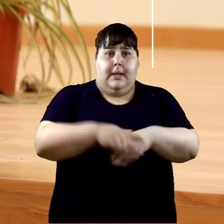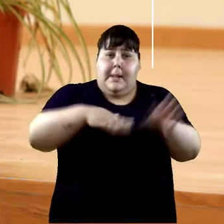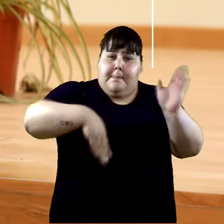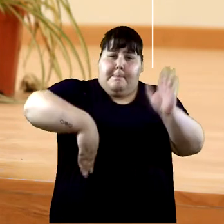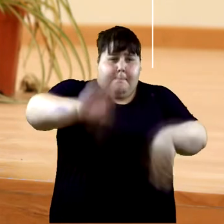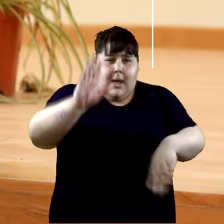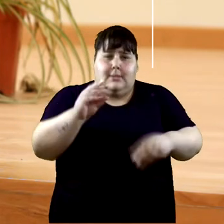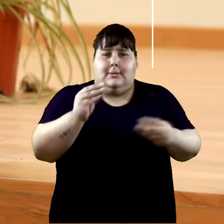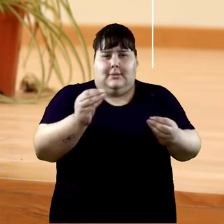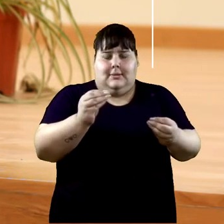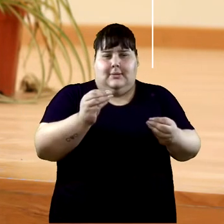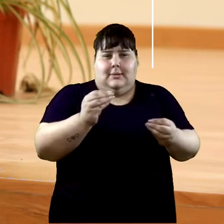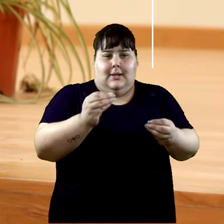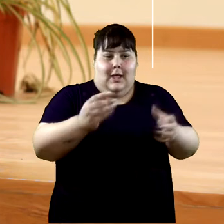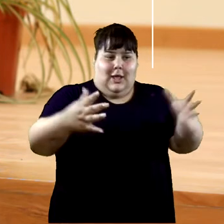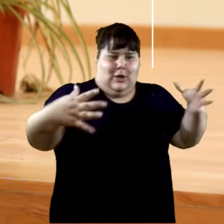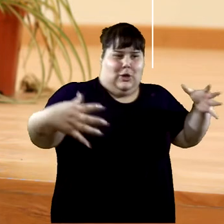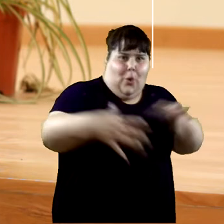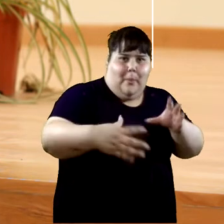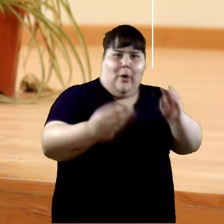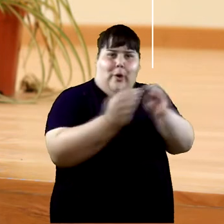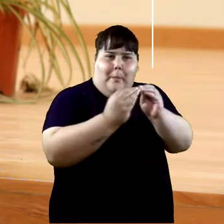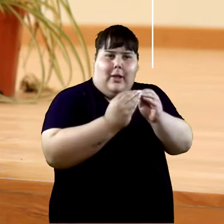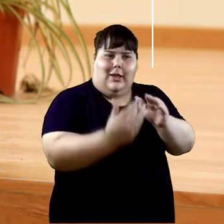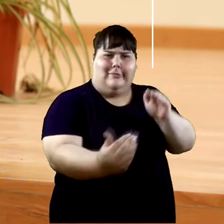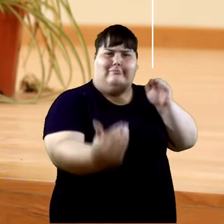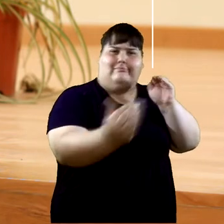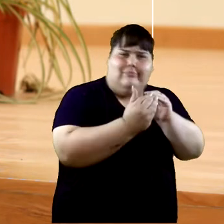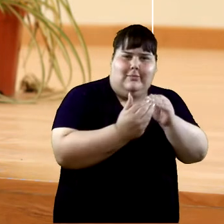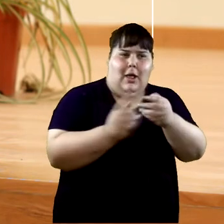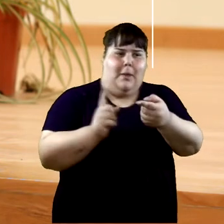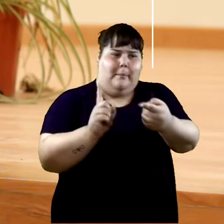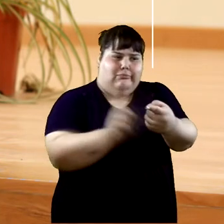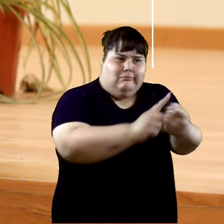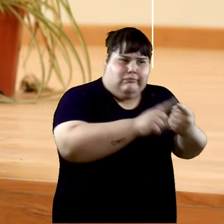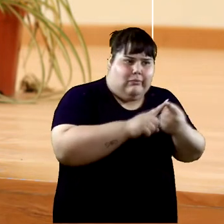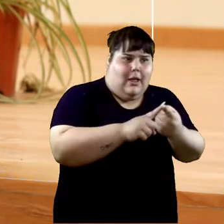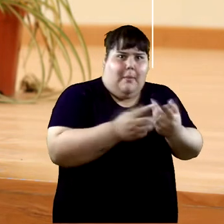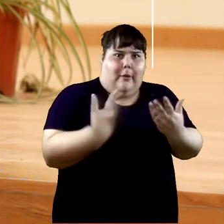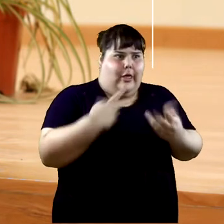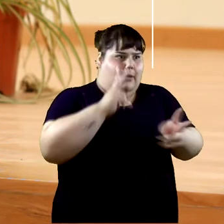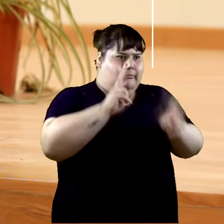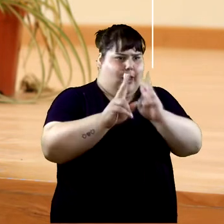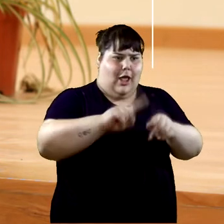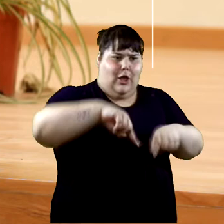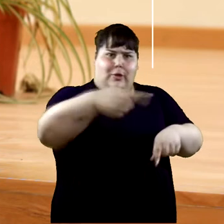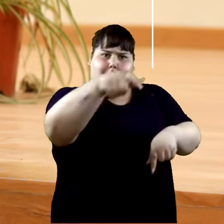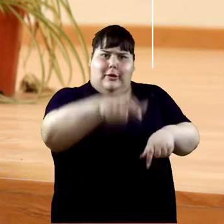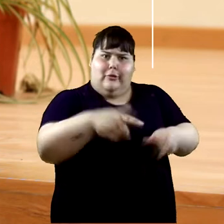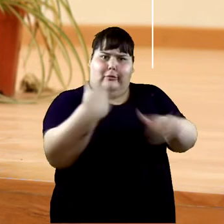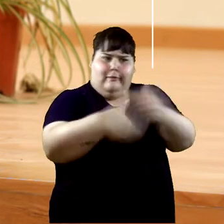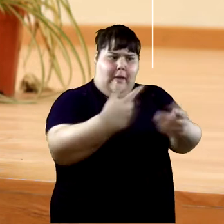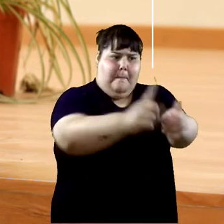el grupo de grupo de pares y la relación con otro en un mismo espacio donde otro esté haciendo lo mismo